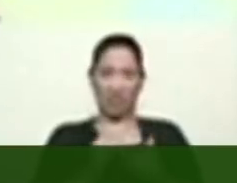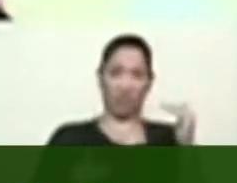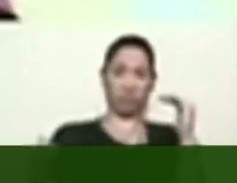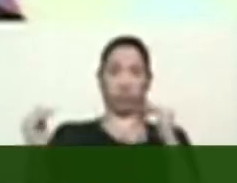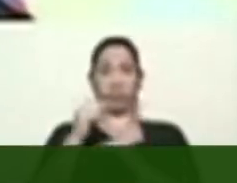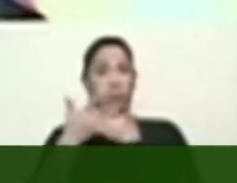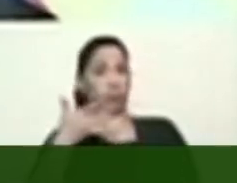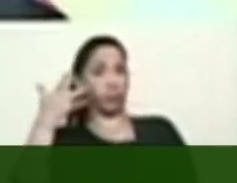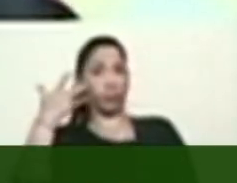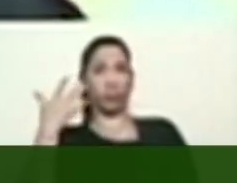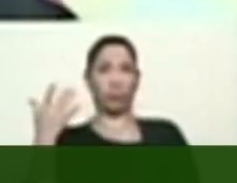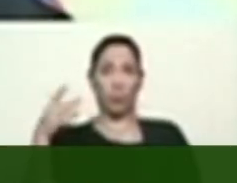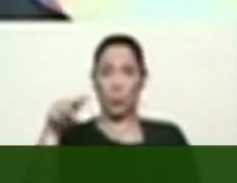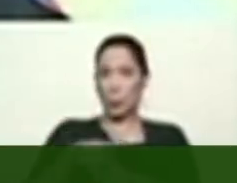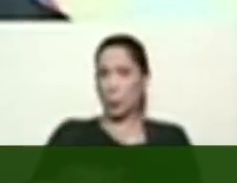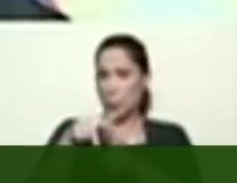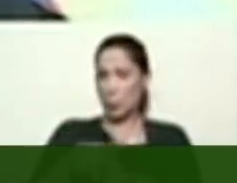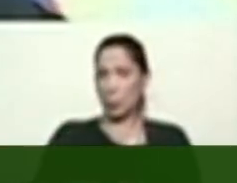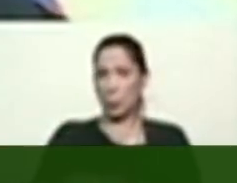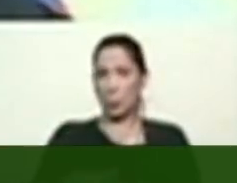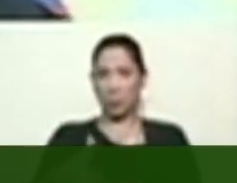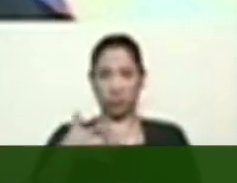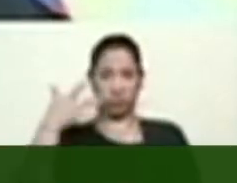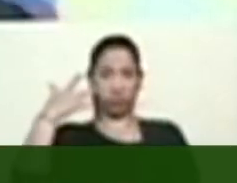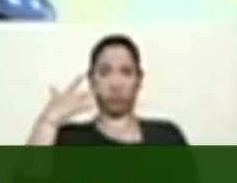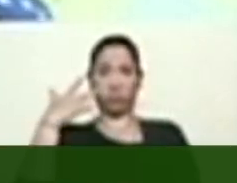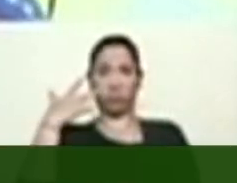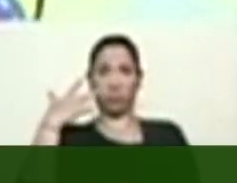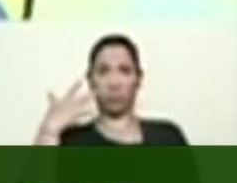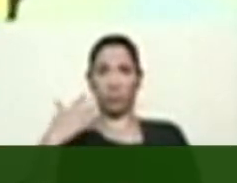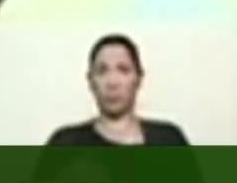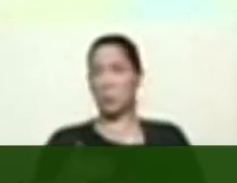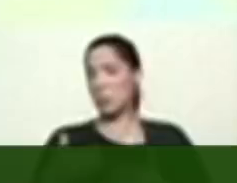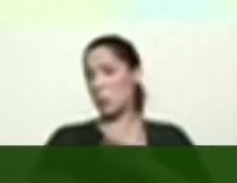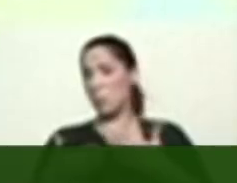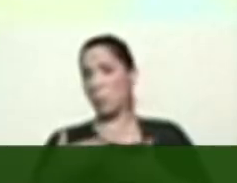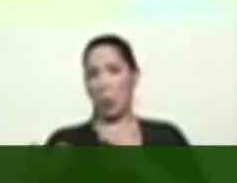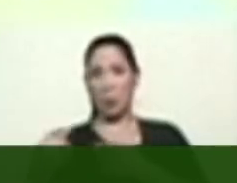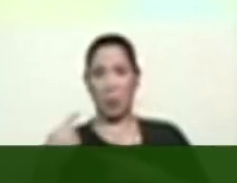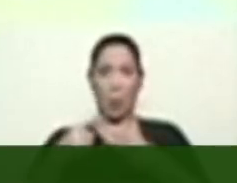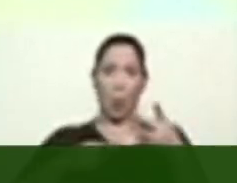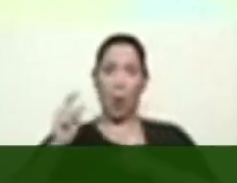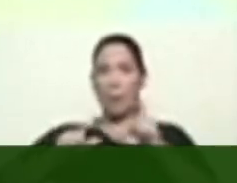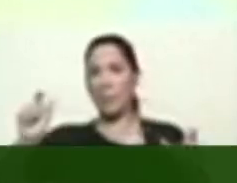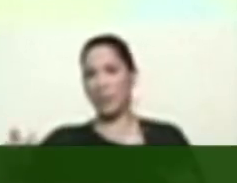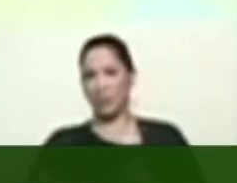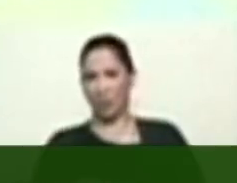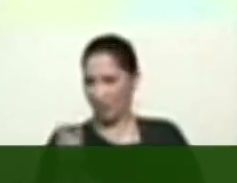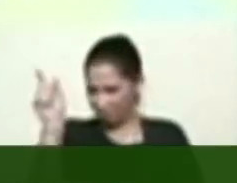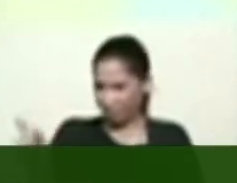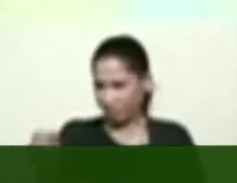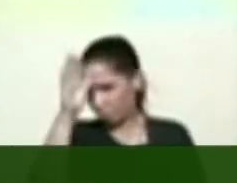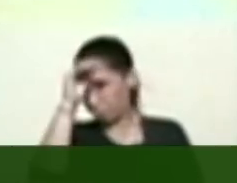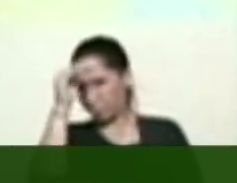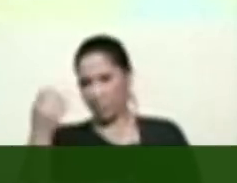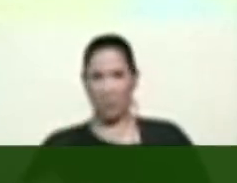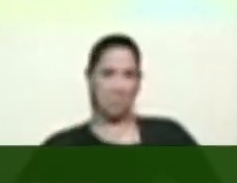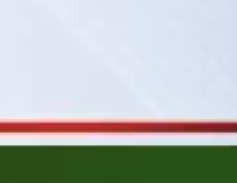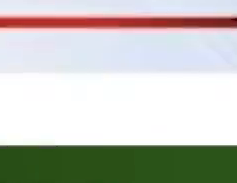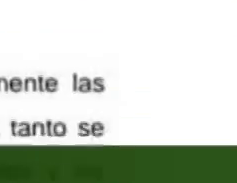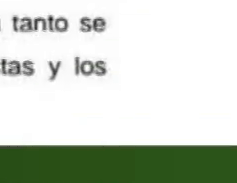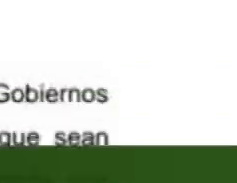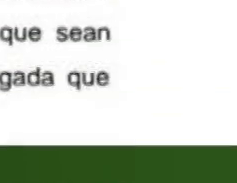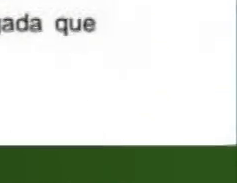supremacista, discriminador, arrogante, prepotente, no le importan los demás. Lo que él es la expresión del